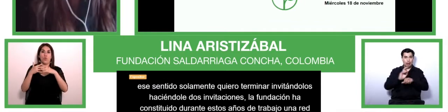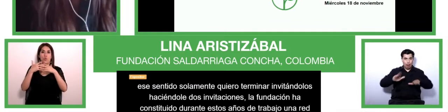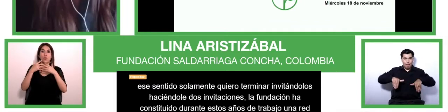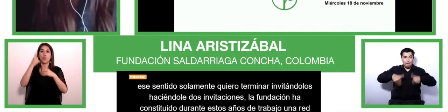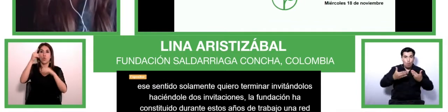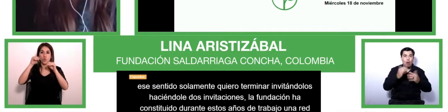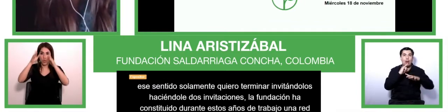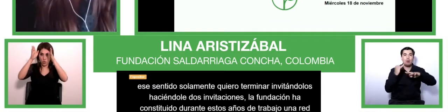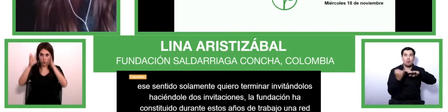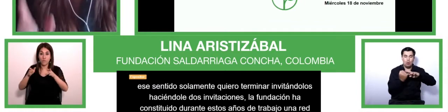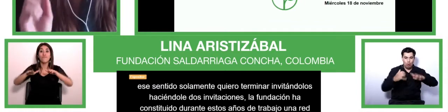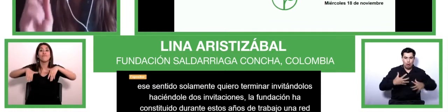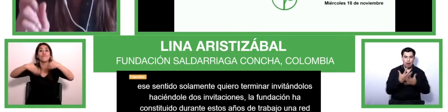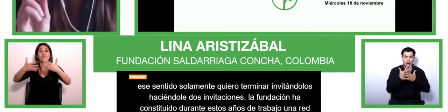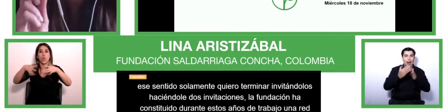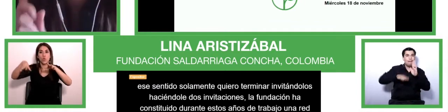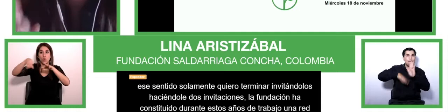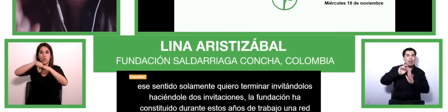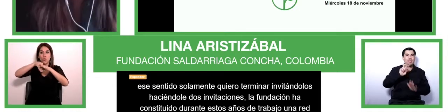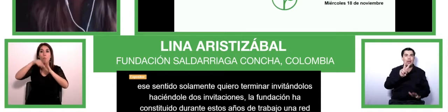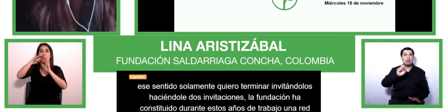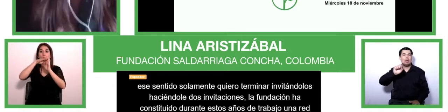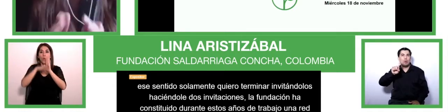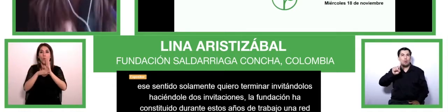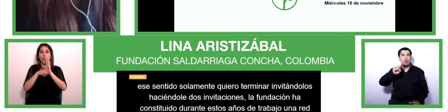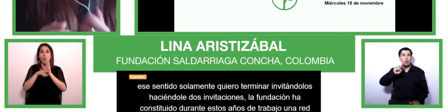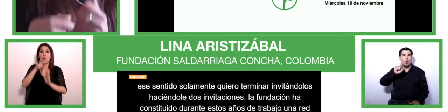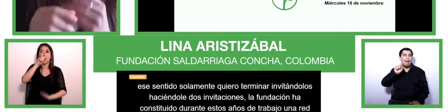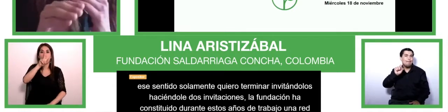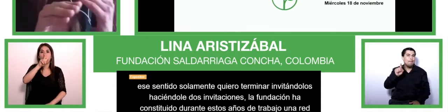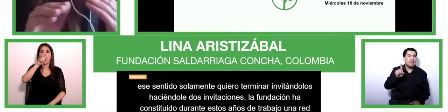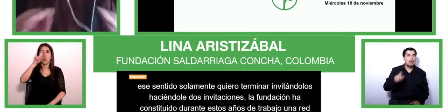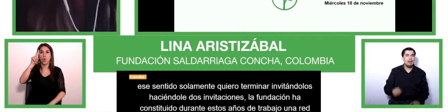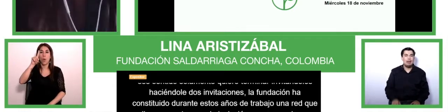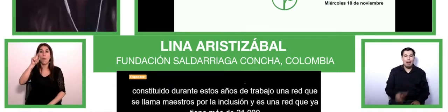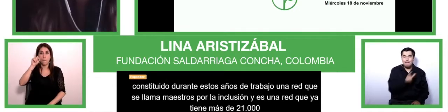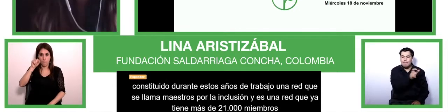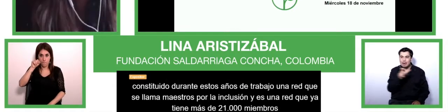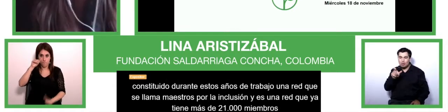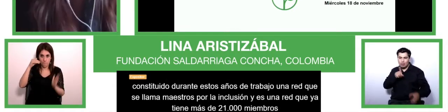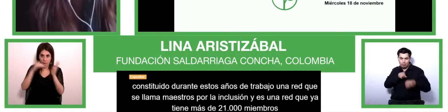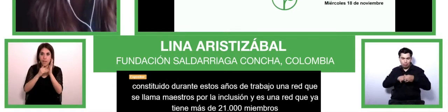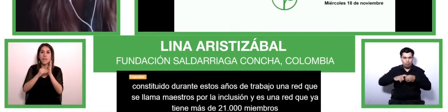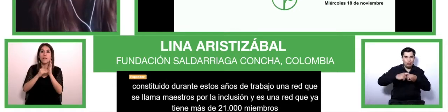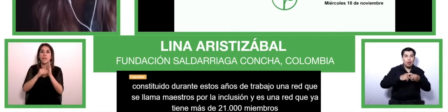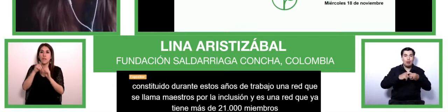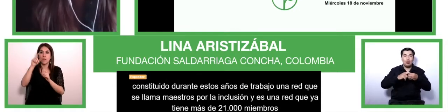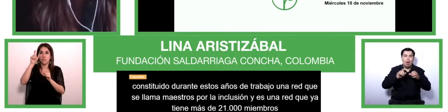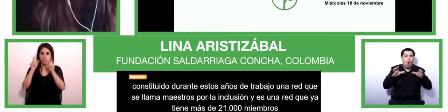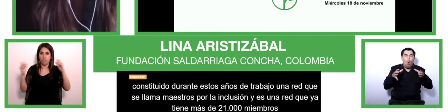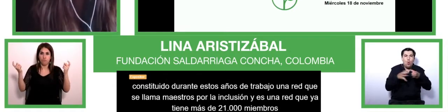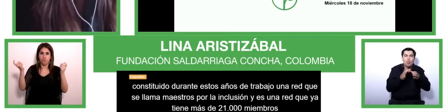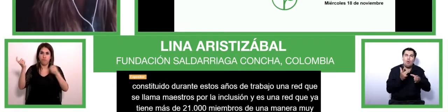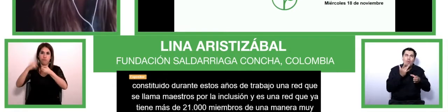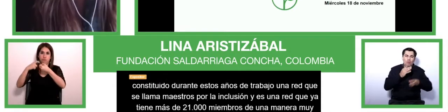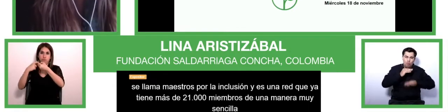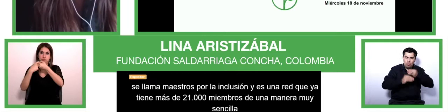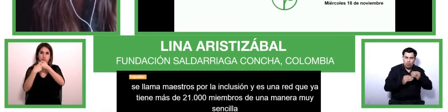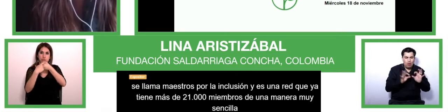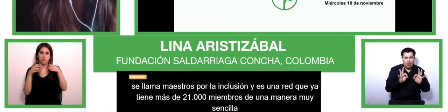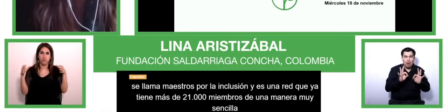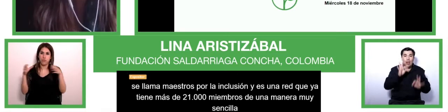por la Inclusión. Es una red que ya tiene más de 21,000 miembros, que funciona de una manera muy sencilla por un grupo